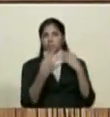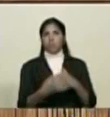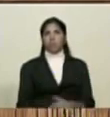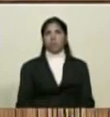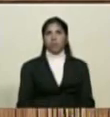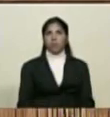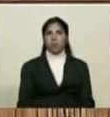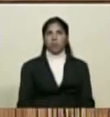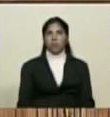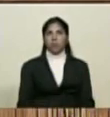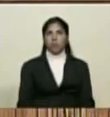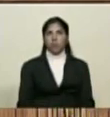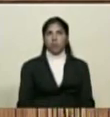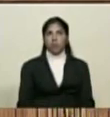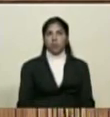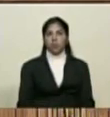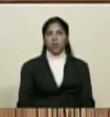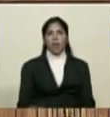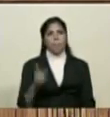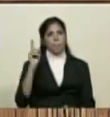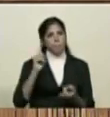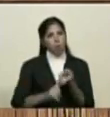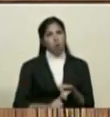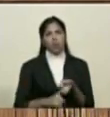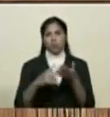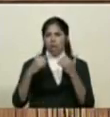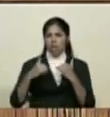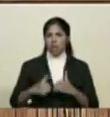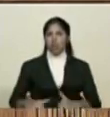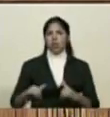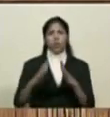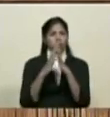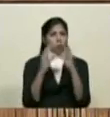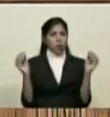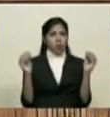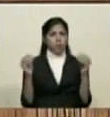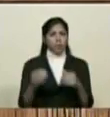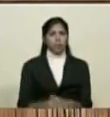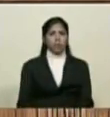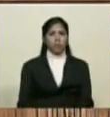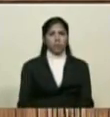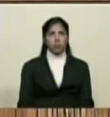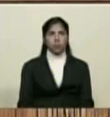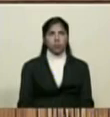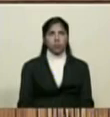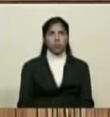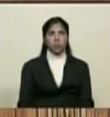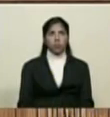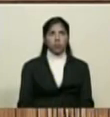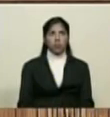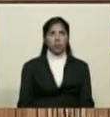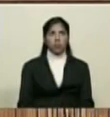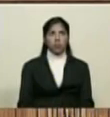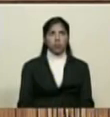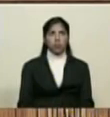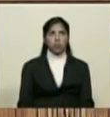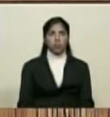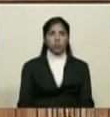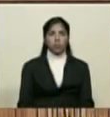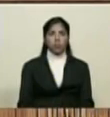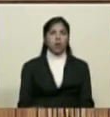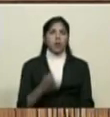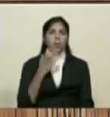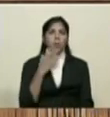frente a nuestra señora, a nuestros hijos, frente a todos, decir también hacia dónde vamos en casos que ustedes están